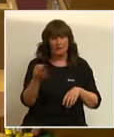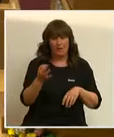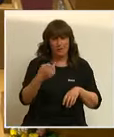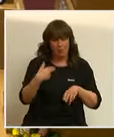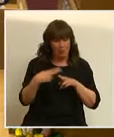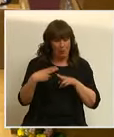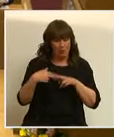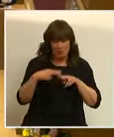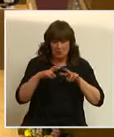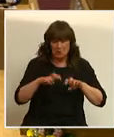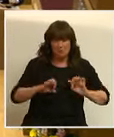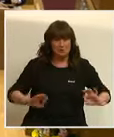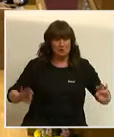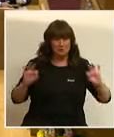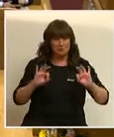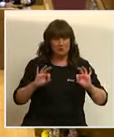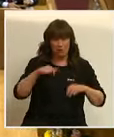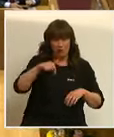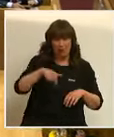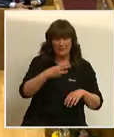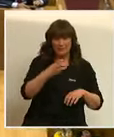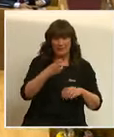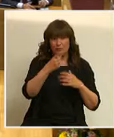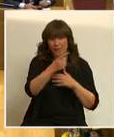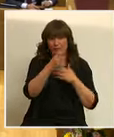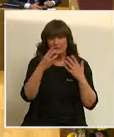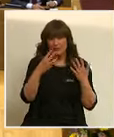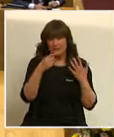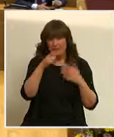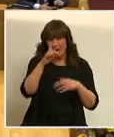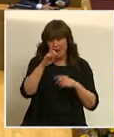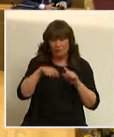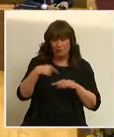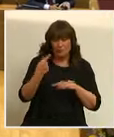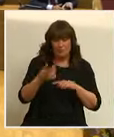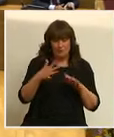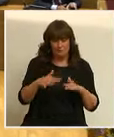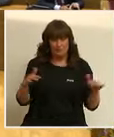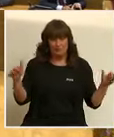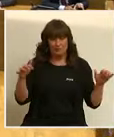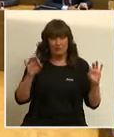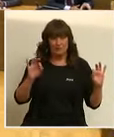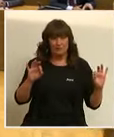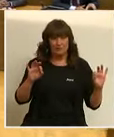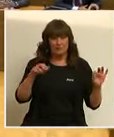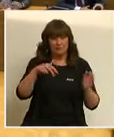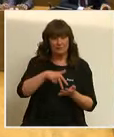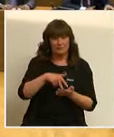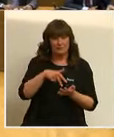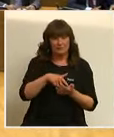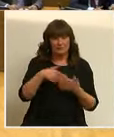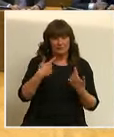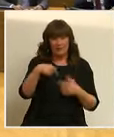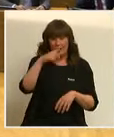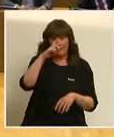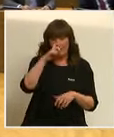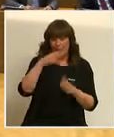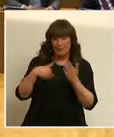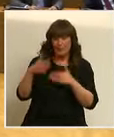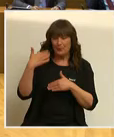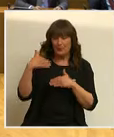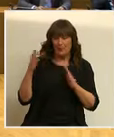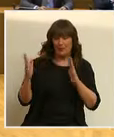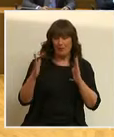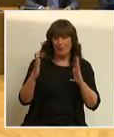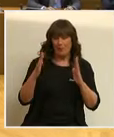Hoy, 317 años después, nos encontramos en este Parlamento recordando los que estuvieron en aquellos tiempos de